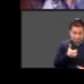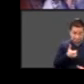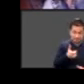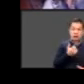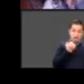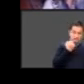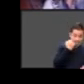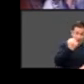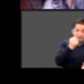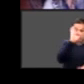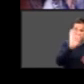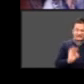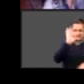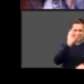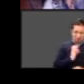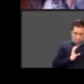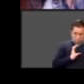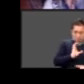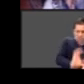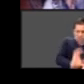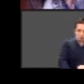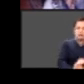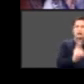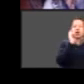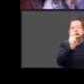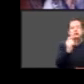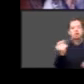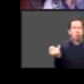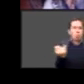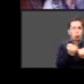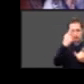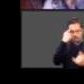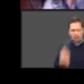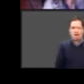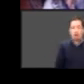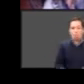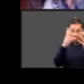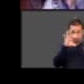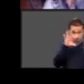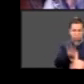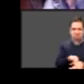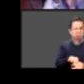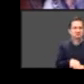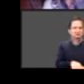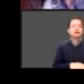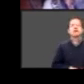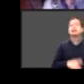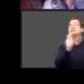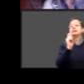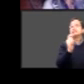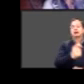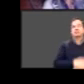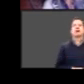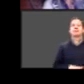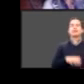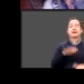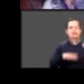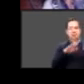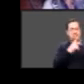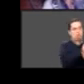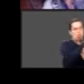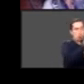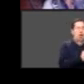proporción poblacional que atienden es decir algunos de estos programas que están en el anexo 18